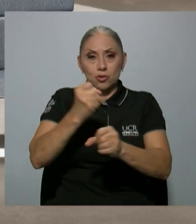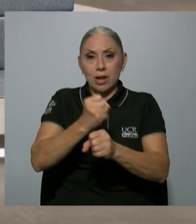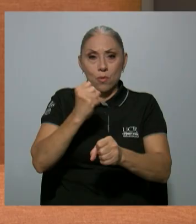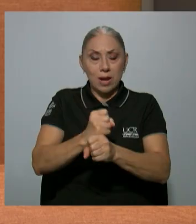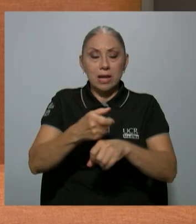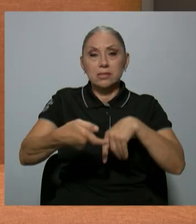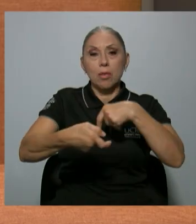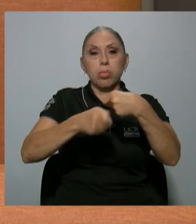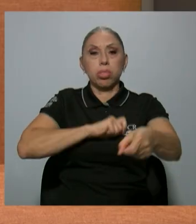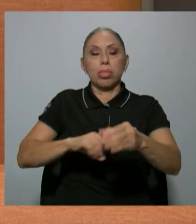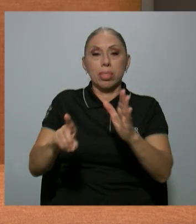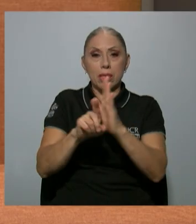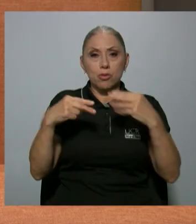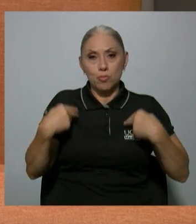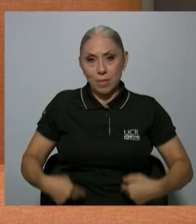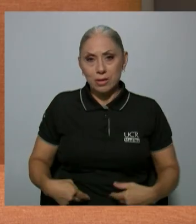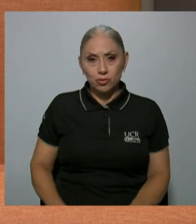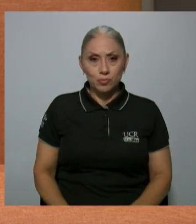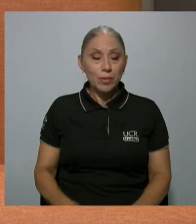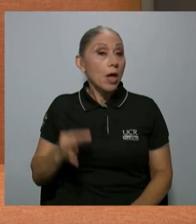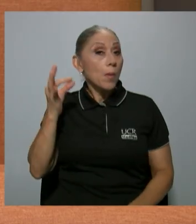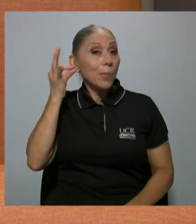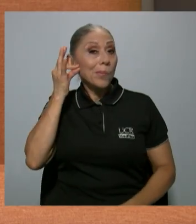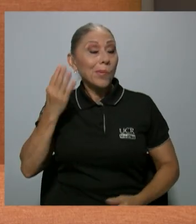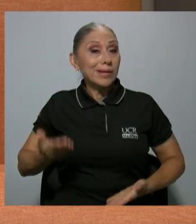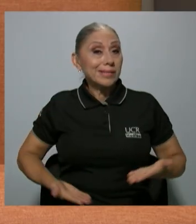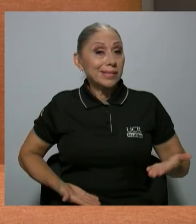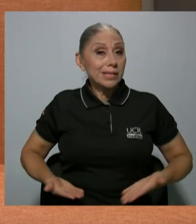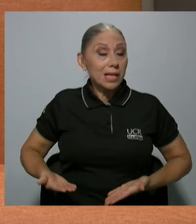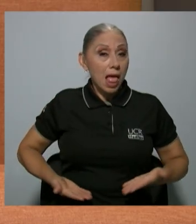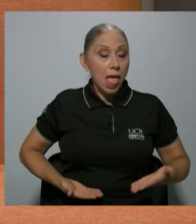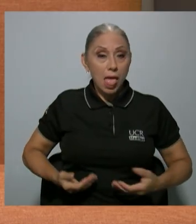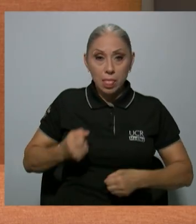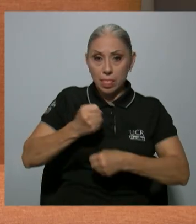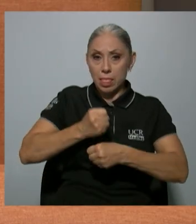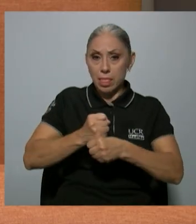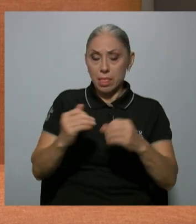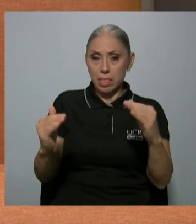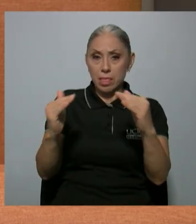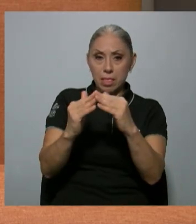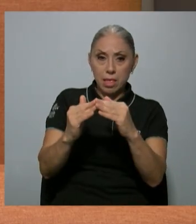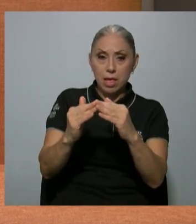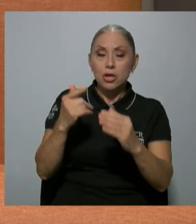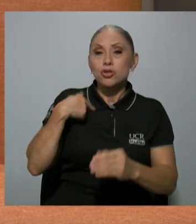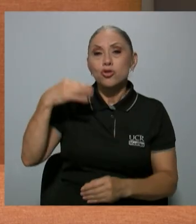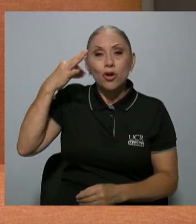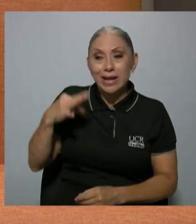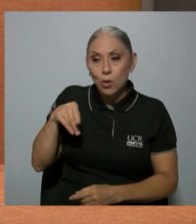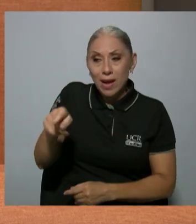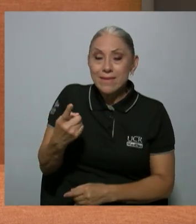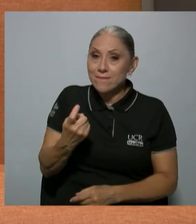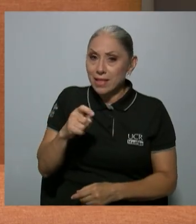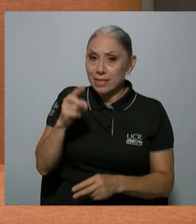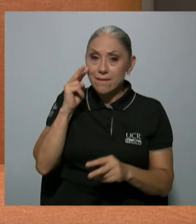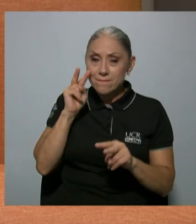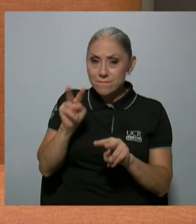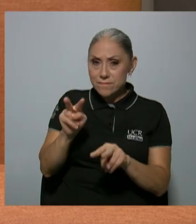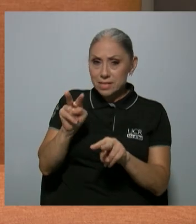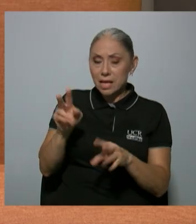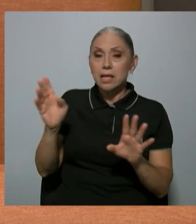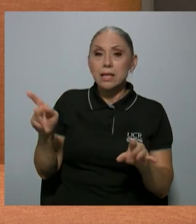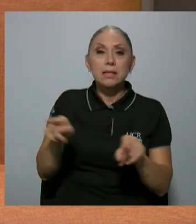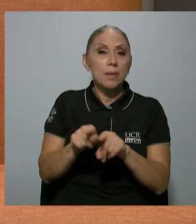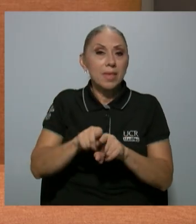humanos. Las trabajadoras domésticas, por supuesto, yo creo que ahí siempre pues falta mucha fiscalización y hay que avanzar también en un mecanismo que